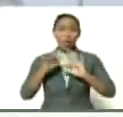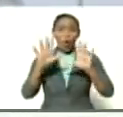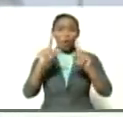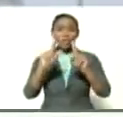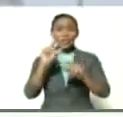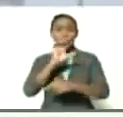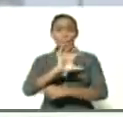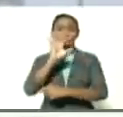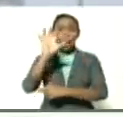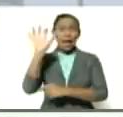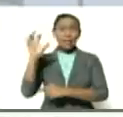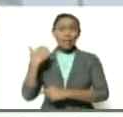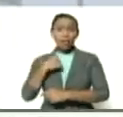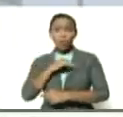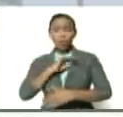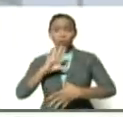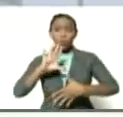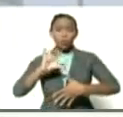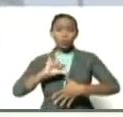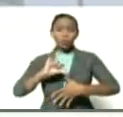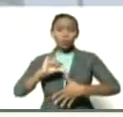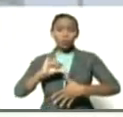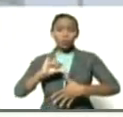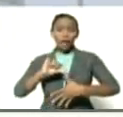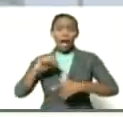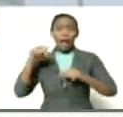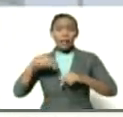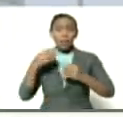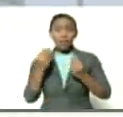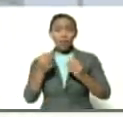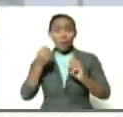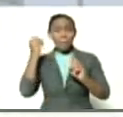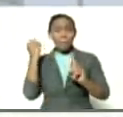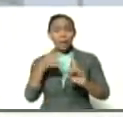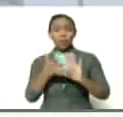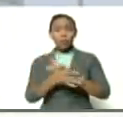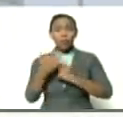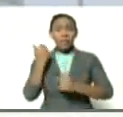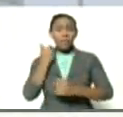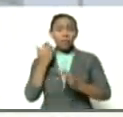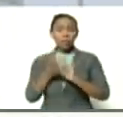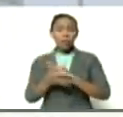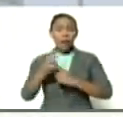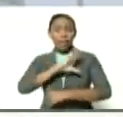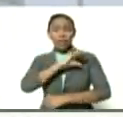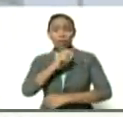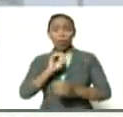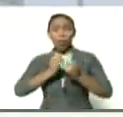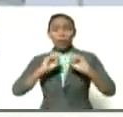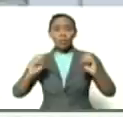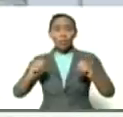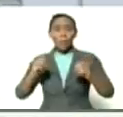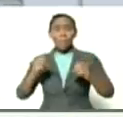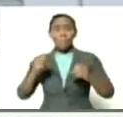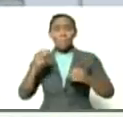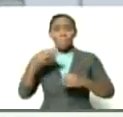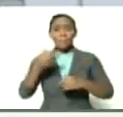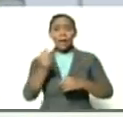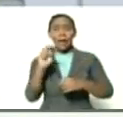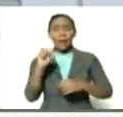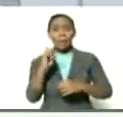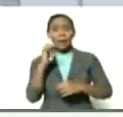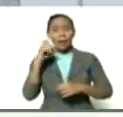países de nuestro continente. Sudamérica está muy impactada. Hoy la directora de la Organización Panamericana de la Salud